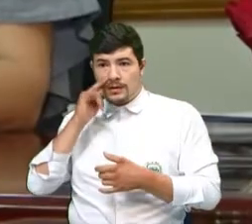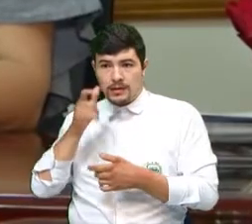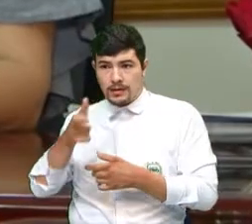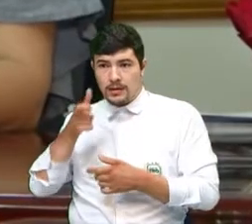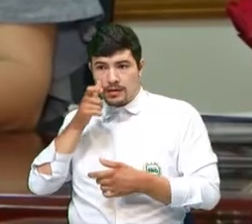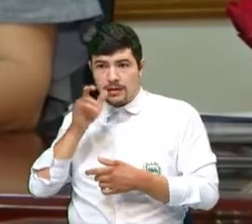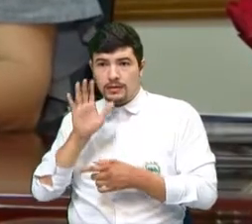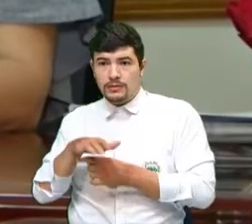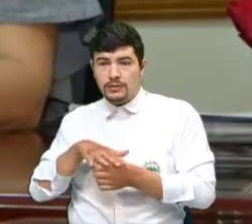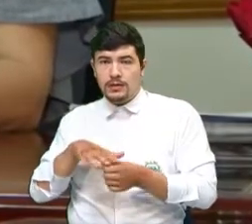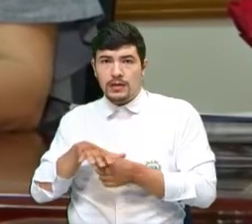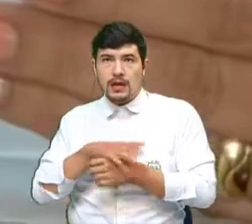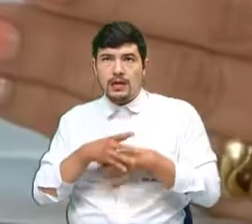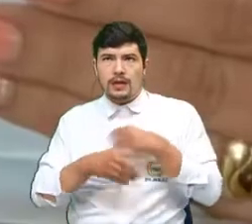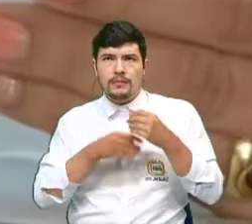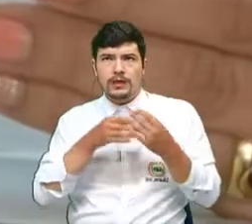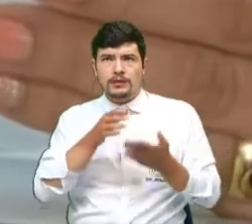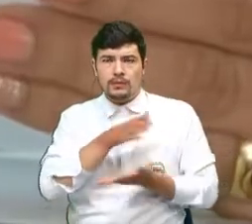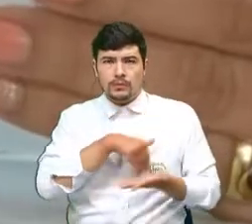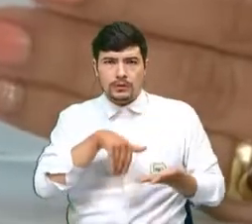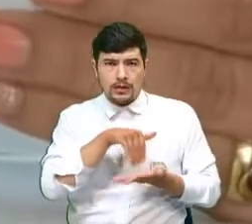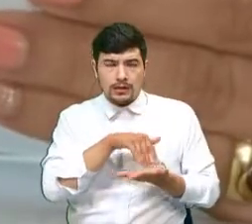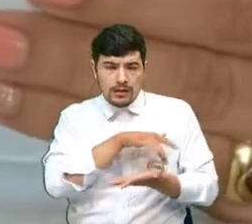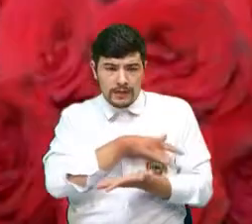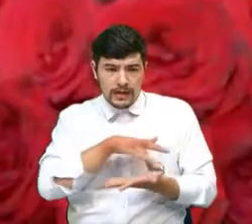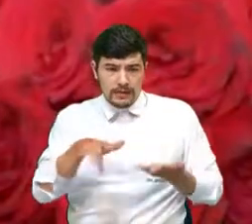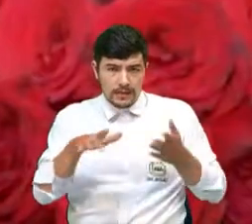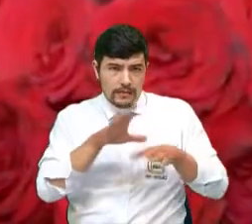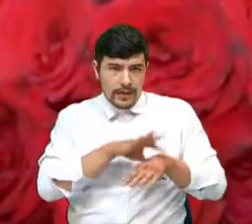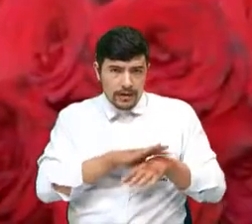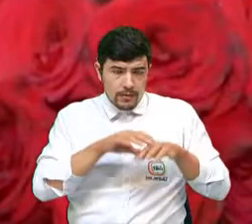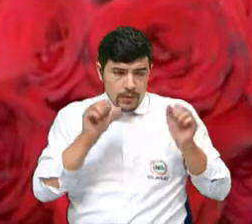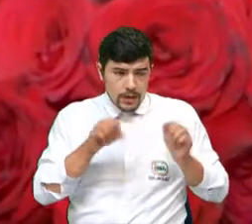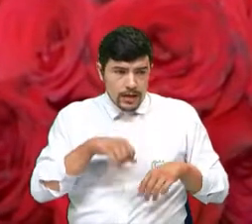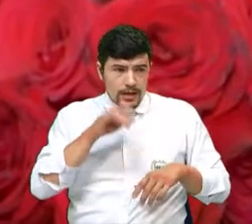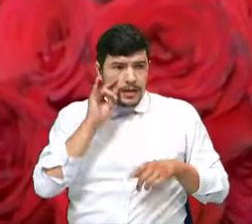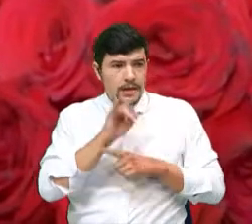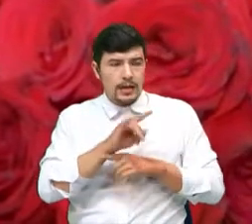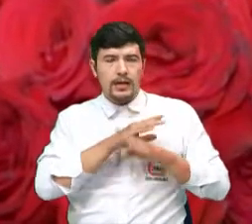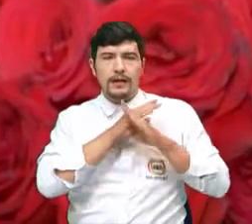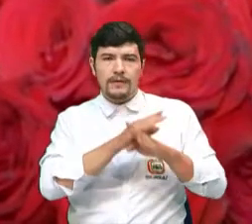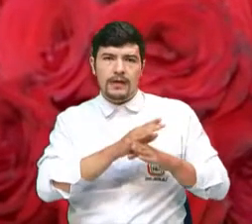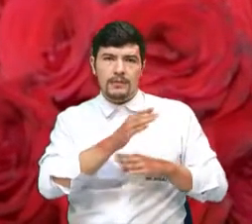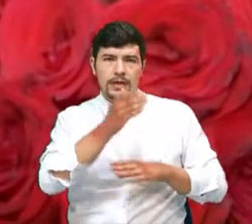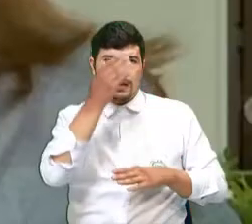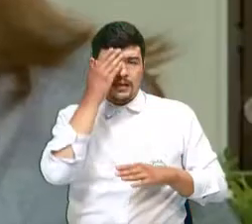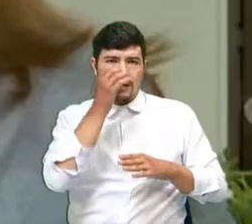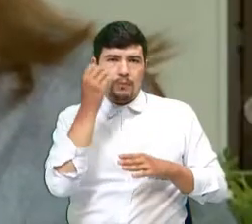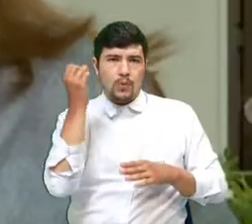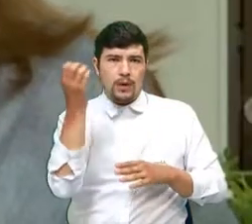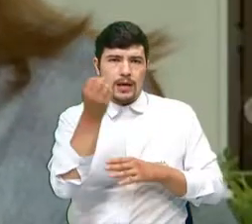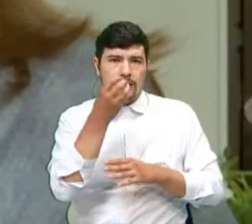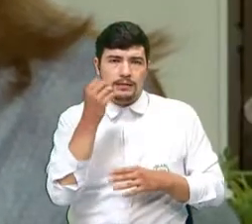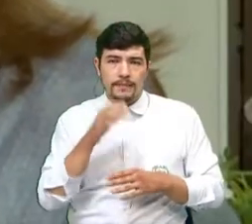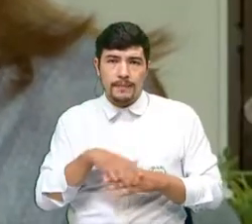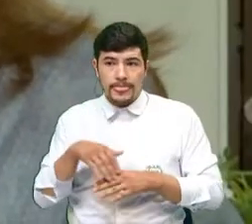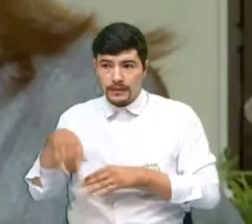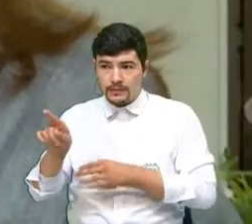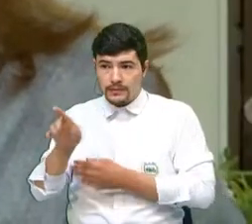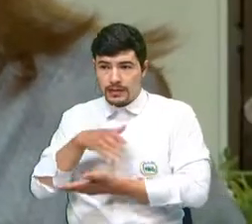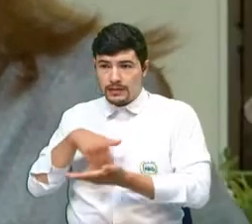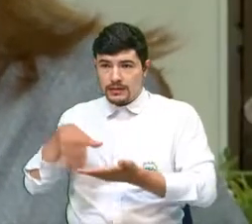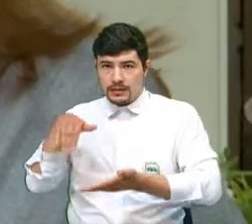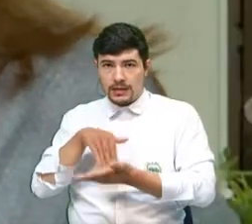y anunció la creación de un centro de emergencias médico para controlar la piratería. Este centro sería el que coordinaría